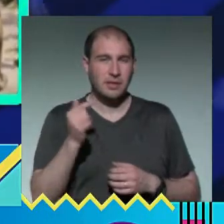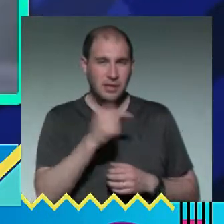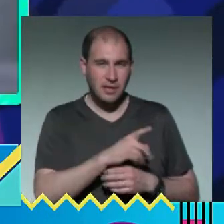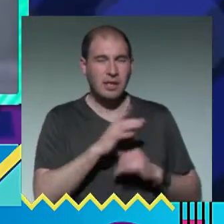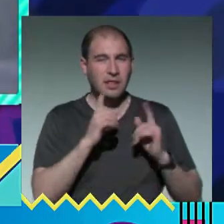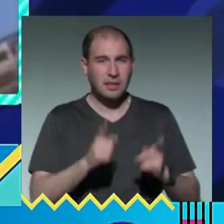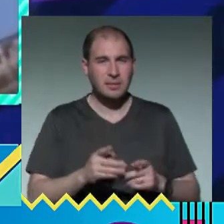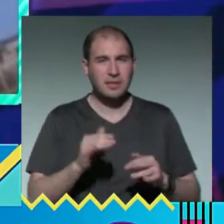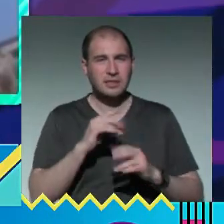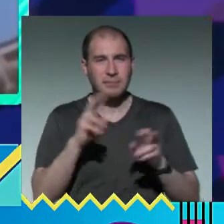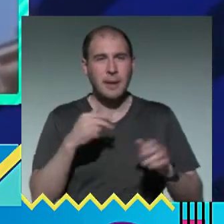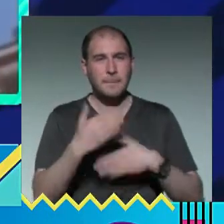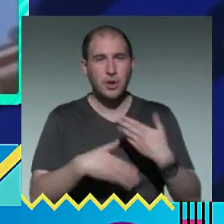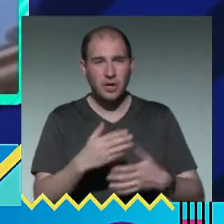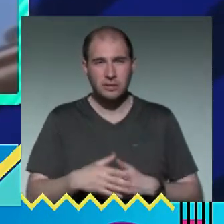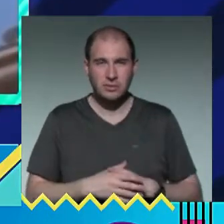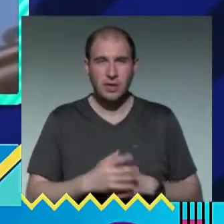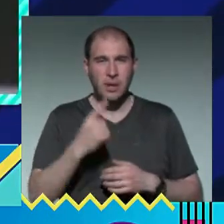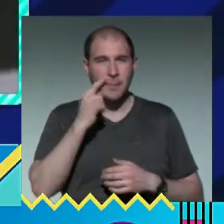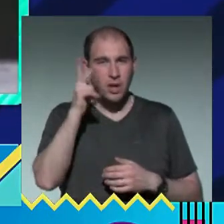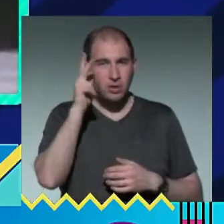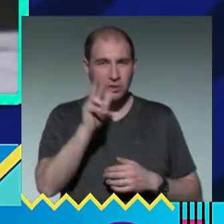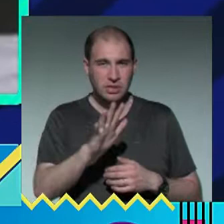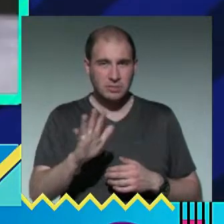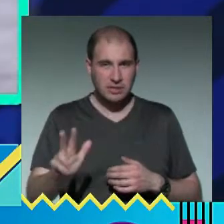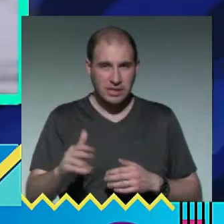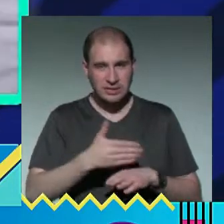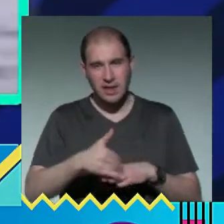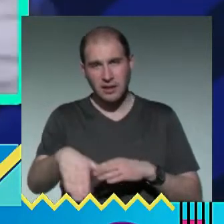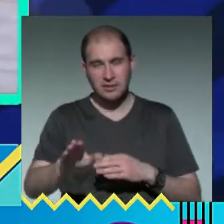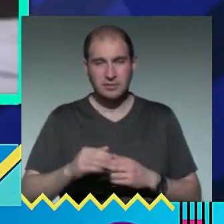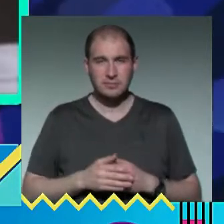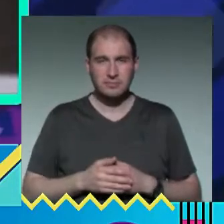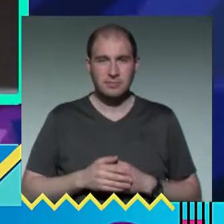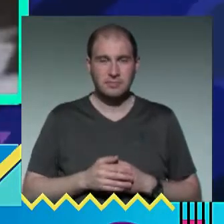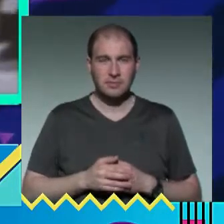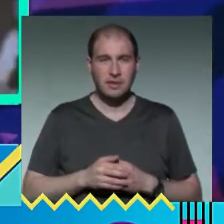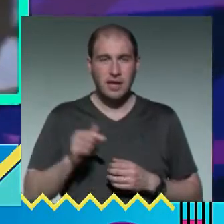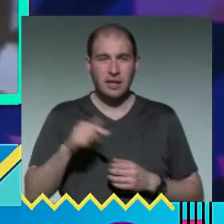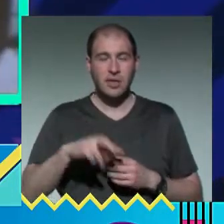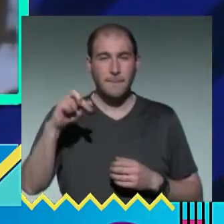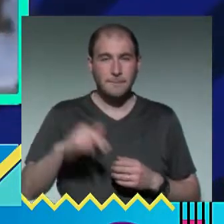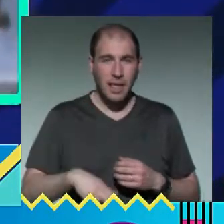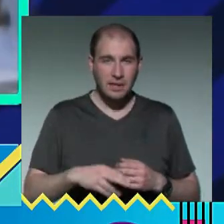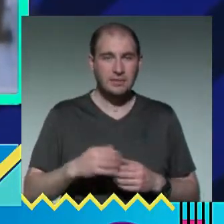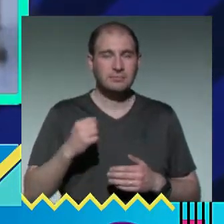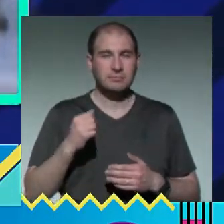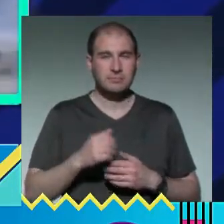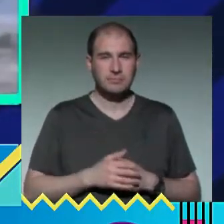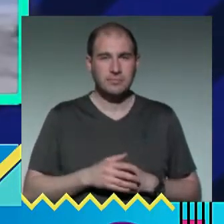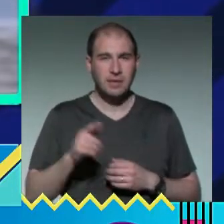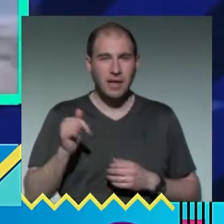también el tema del progreso, año 1853 en adelante, entonces está en una política que se implanta, que justamente